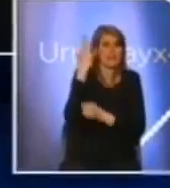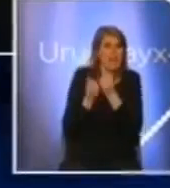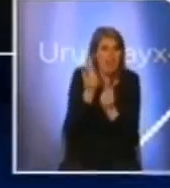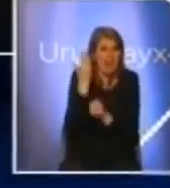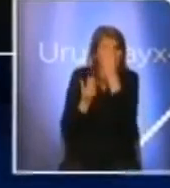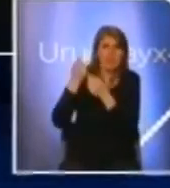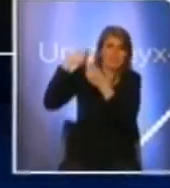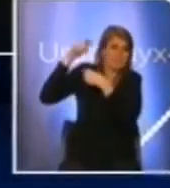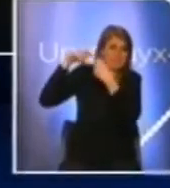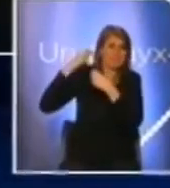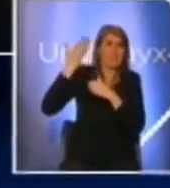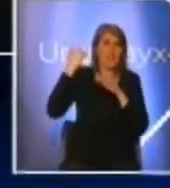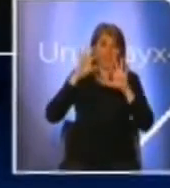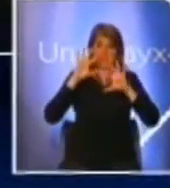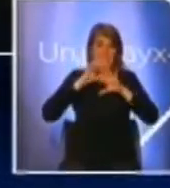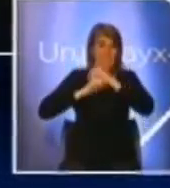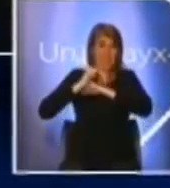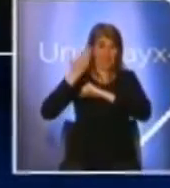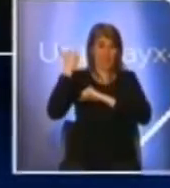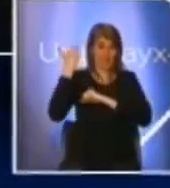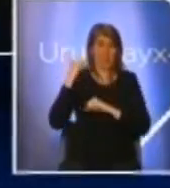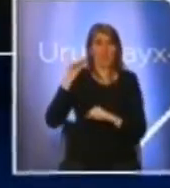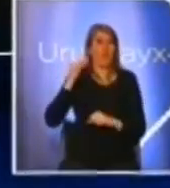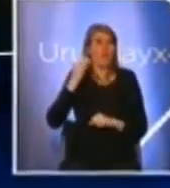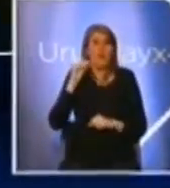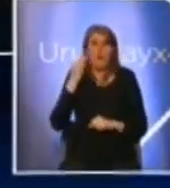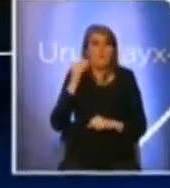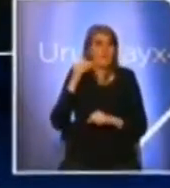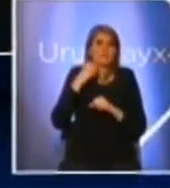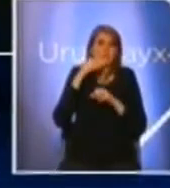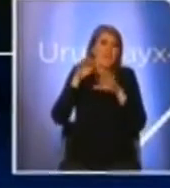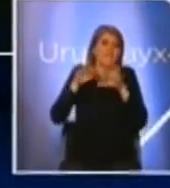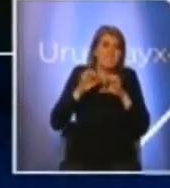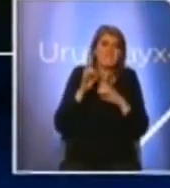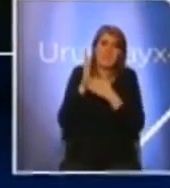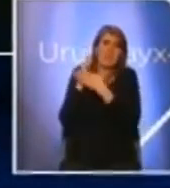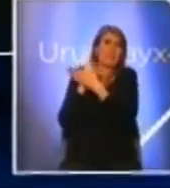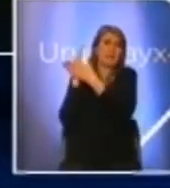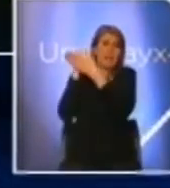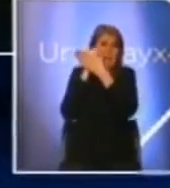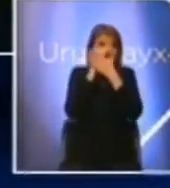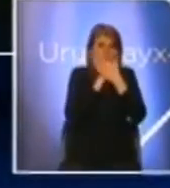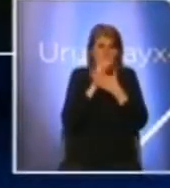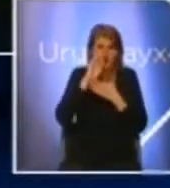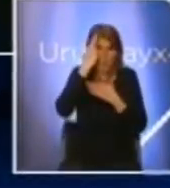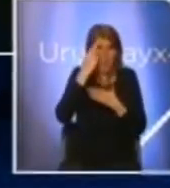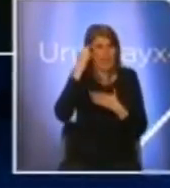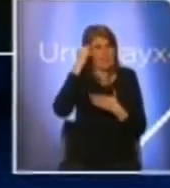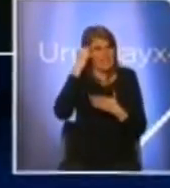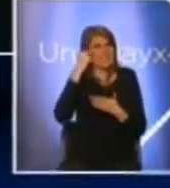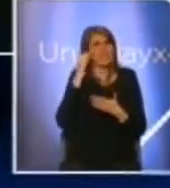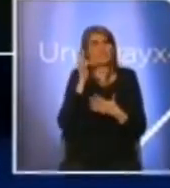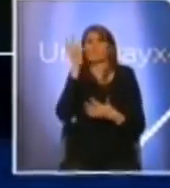Hace más de 10 años, los jóvenes que vivían en el interior de Uruguay pensaban que tenían un futuro